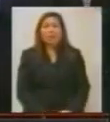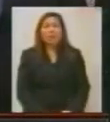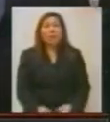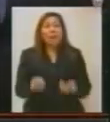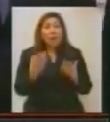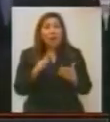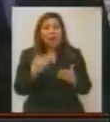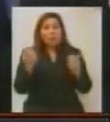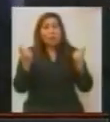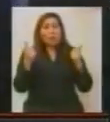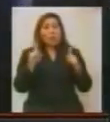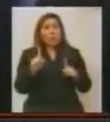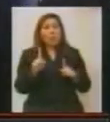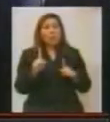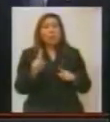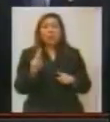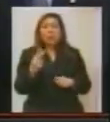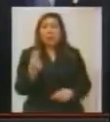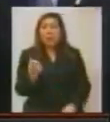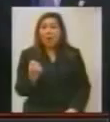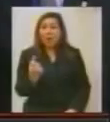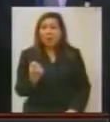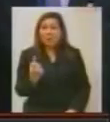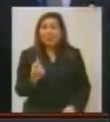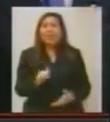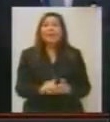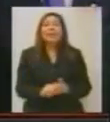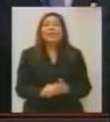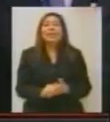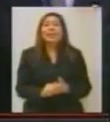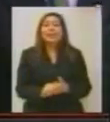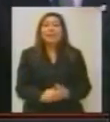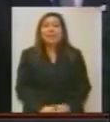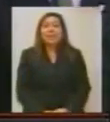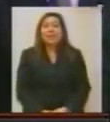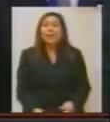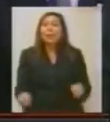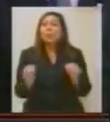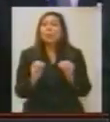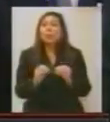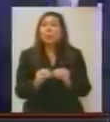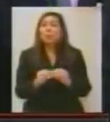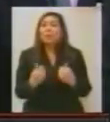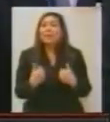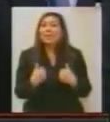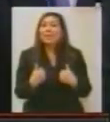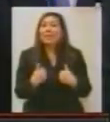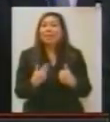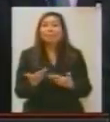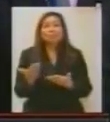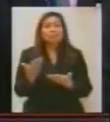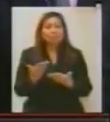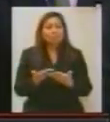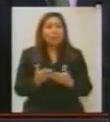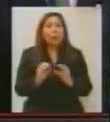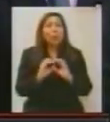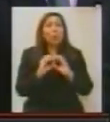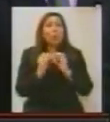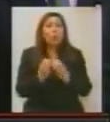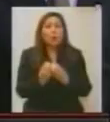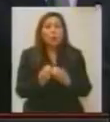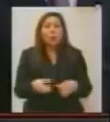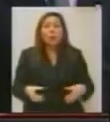un acuerdo emanado todavía el año 2011 en el sentido de que las bancadas tienen a disposición, tienen un conjunto